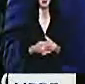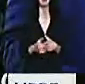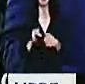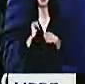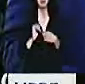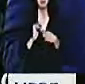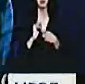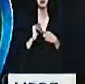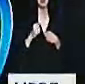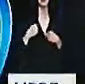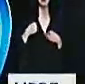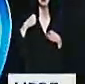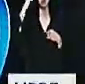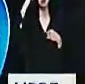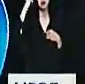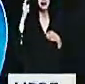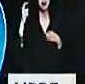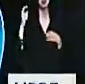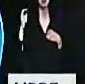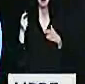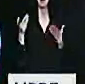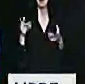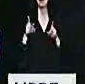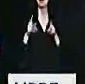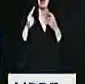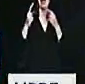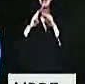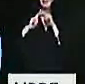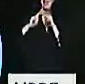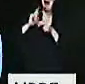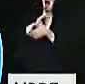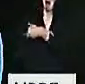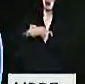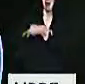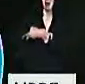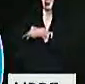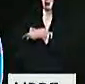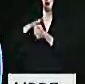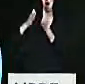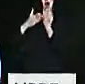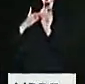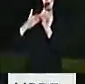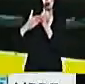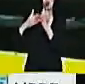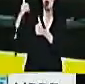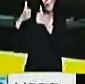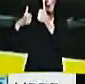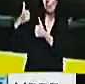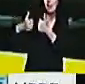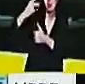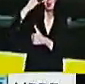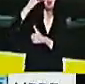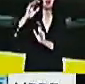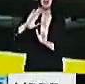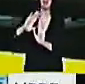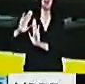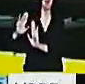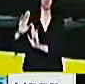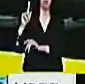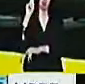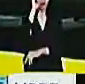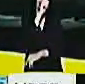Sí, yo creo que la clave está ahí en generar alianzas y colaboración y olvidarte de la competencia, porque sí, sería muy, muy difícil